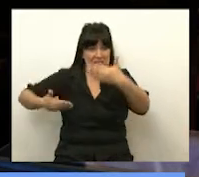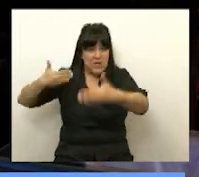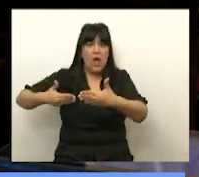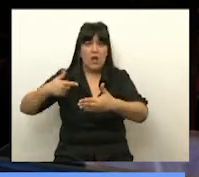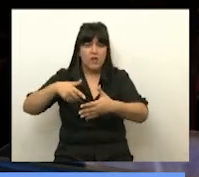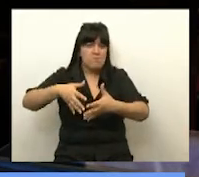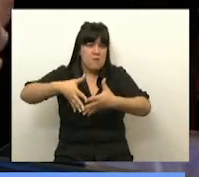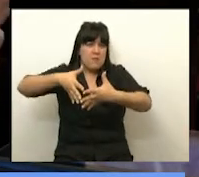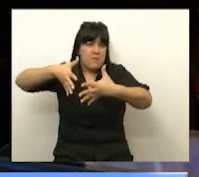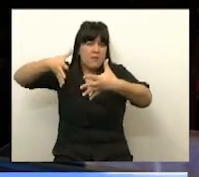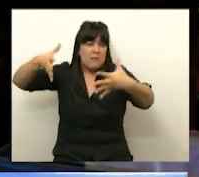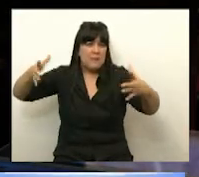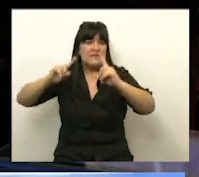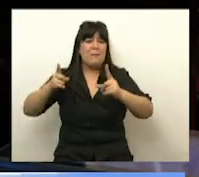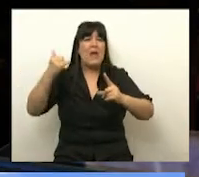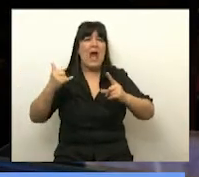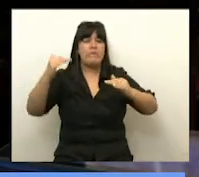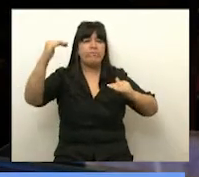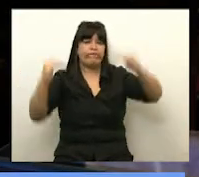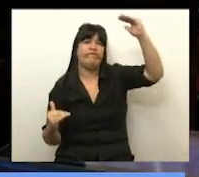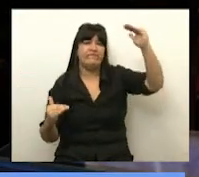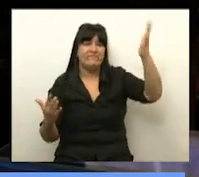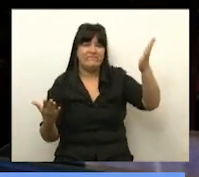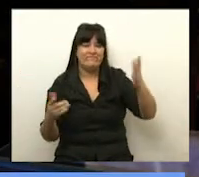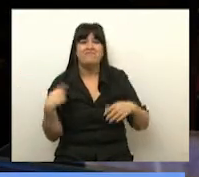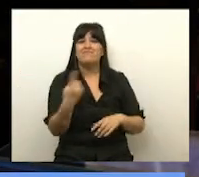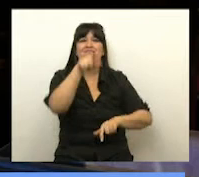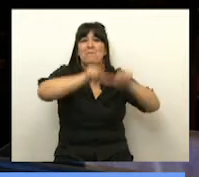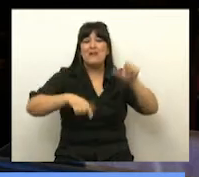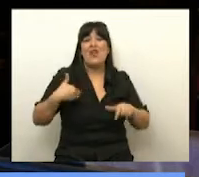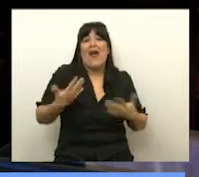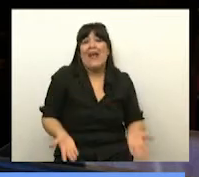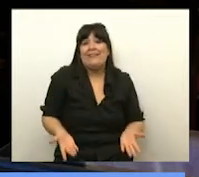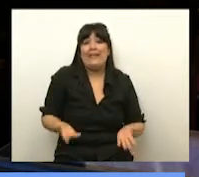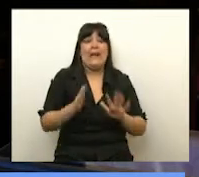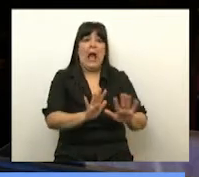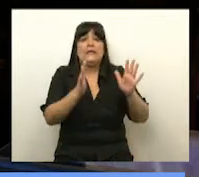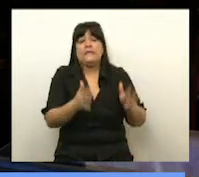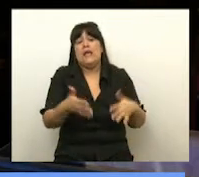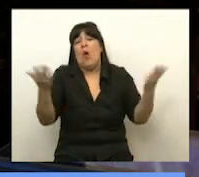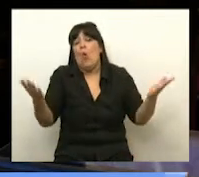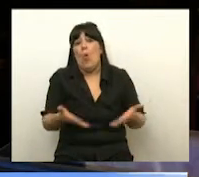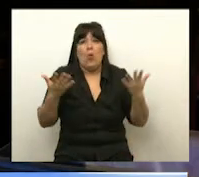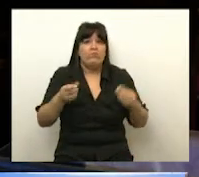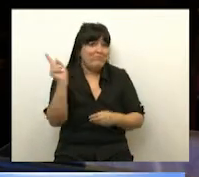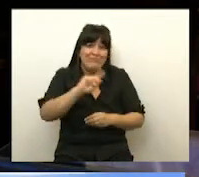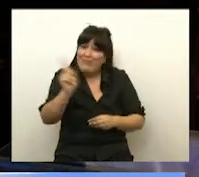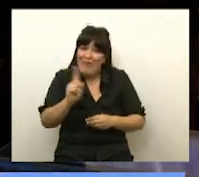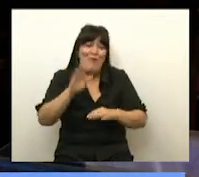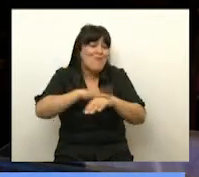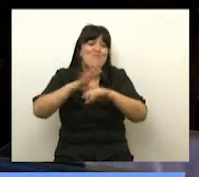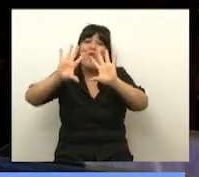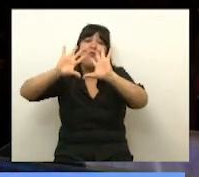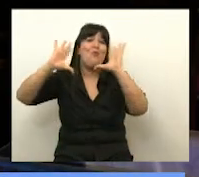brecha y cómo crece la brecha, lo que nos está pasando a los argentinos no es casual, forma parte de todo un contexto global